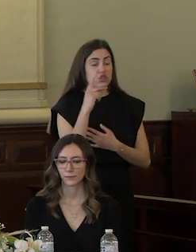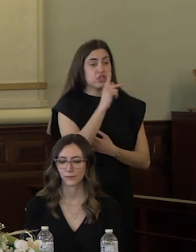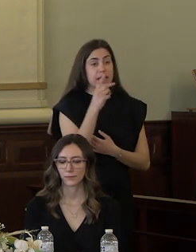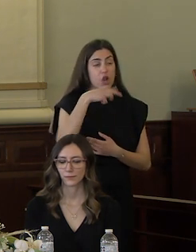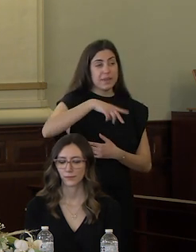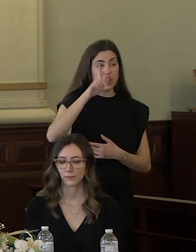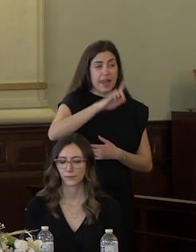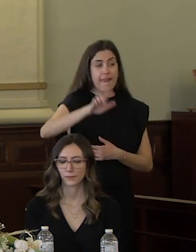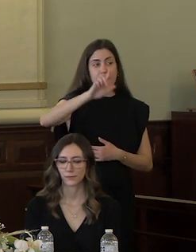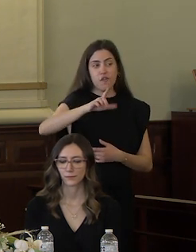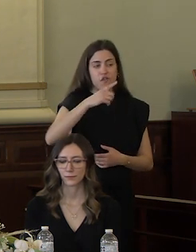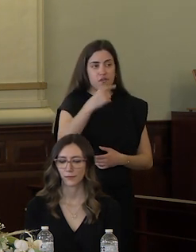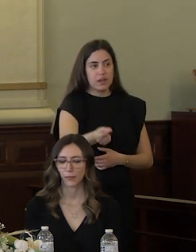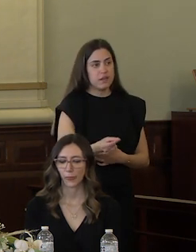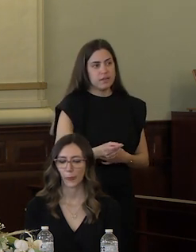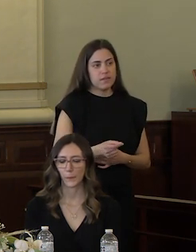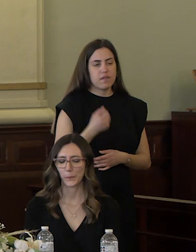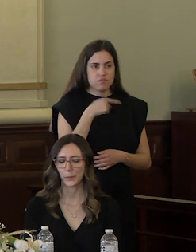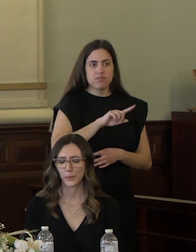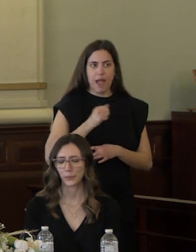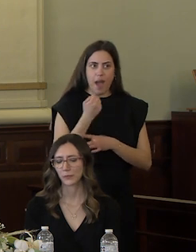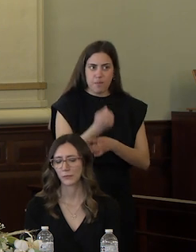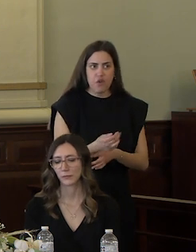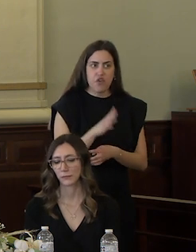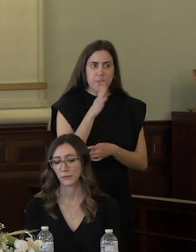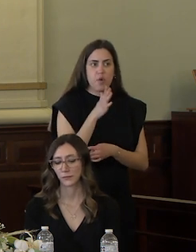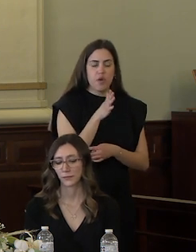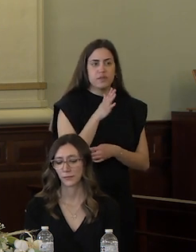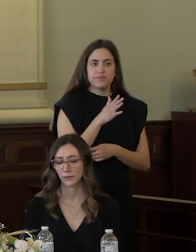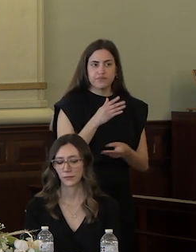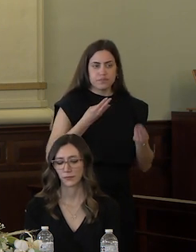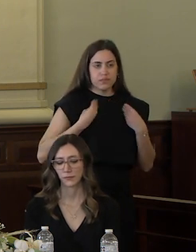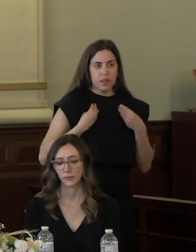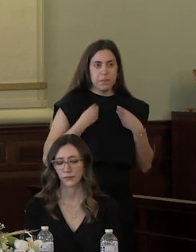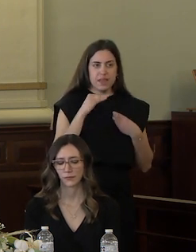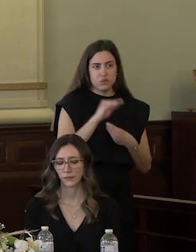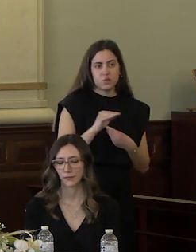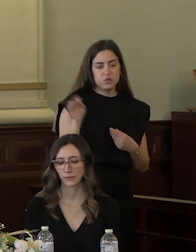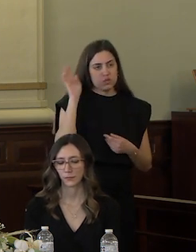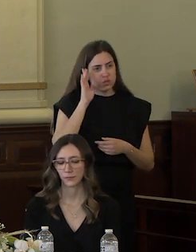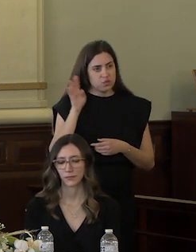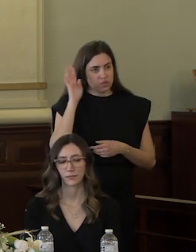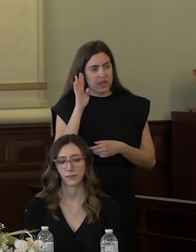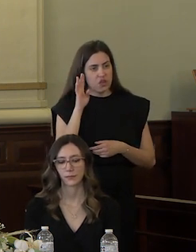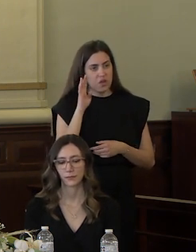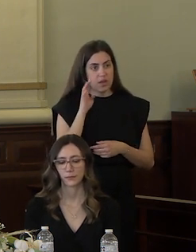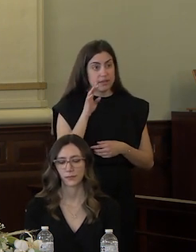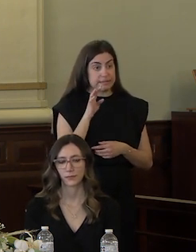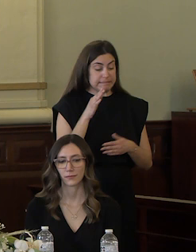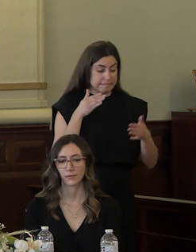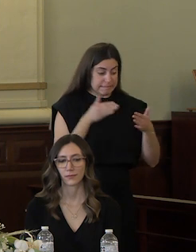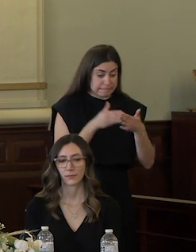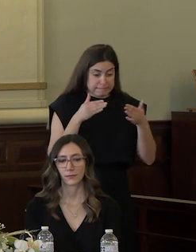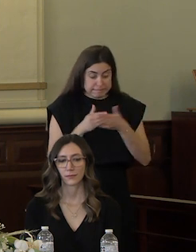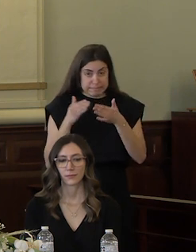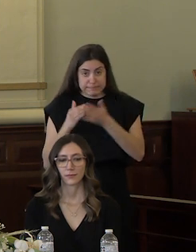era la vida de su hija, el sueño de aquella niña que había tenido dificultades visuales y que pese a